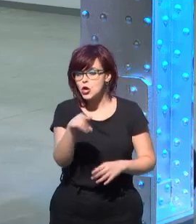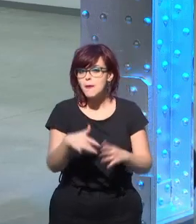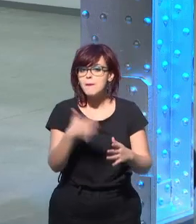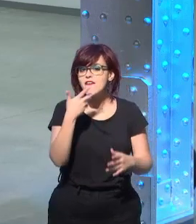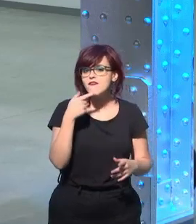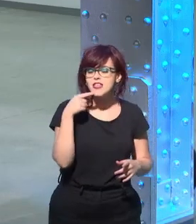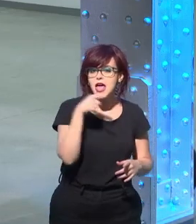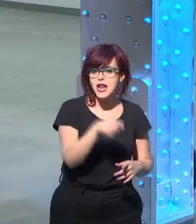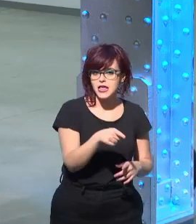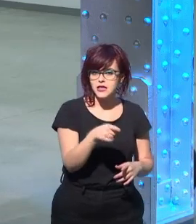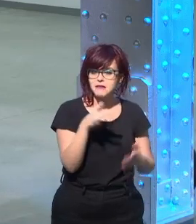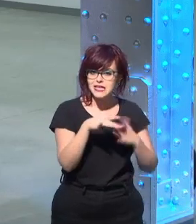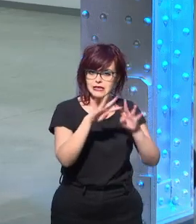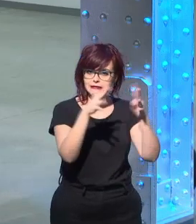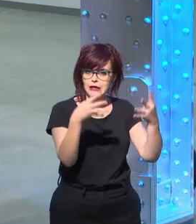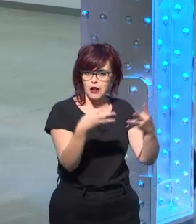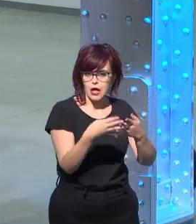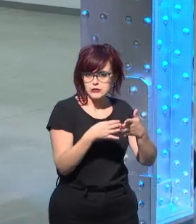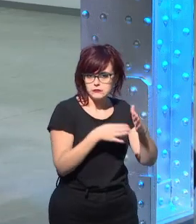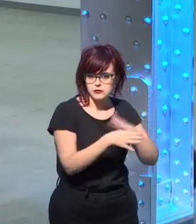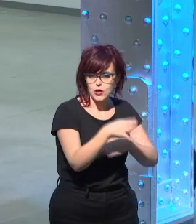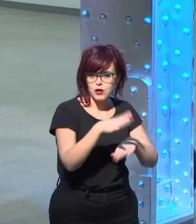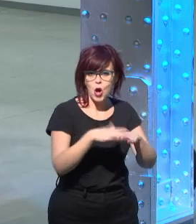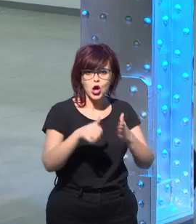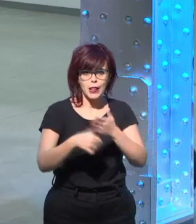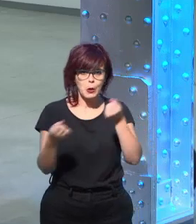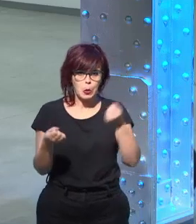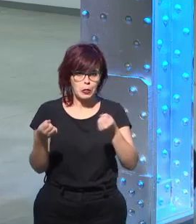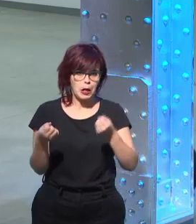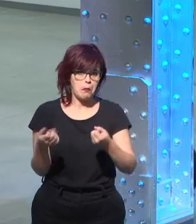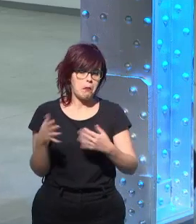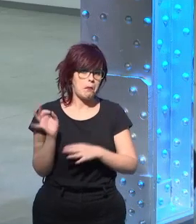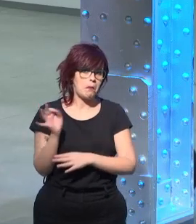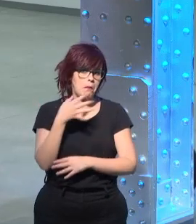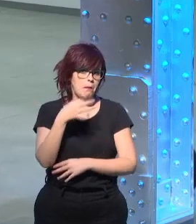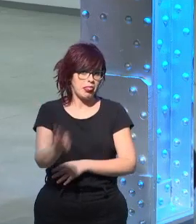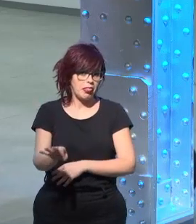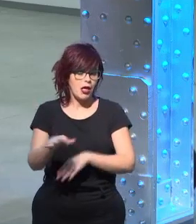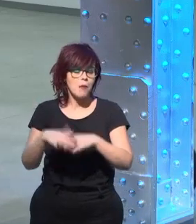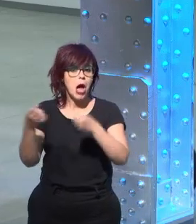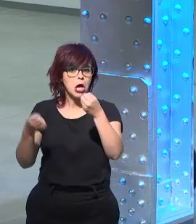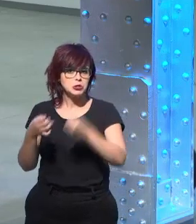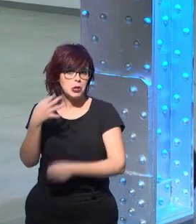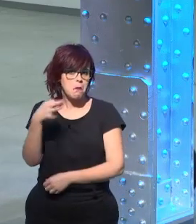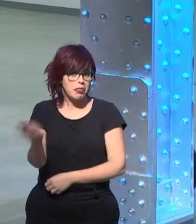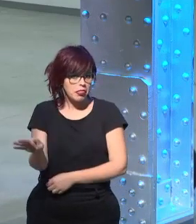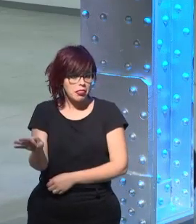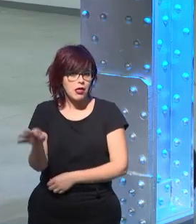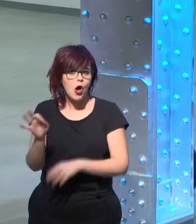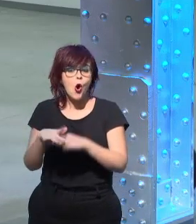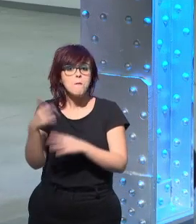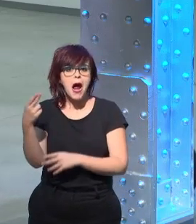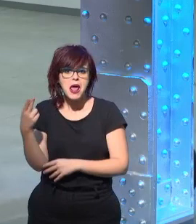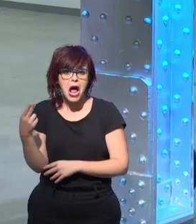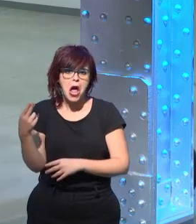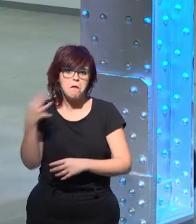preferir acceso a Internet a carné de conducir, coche o incluso